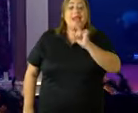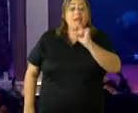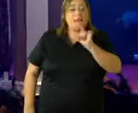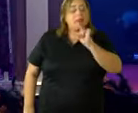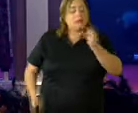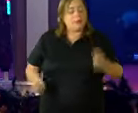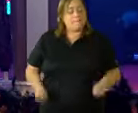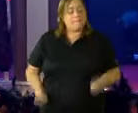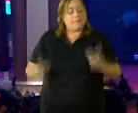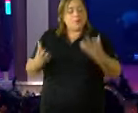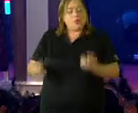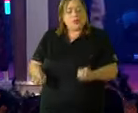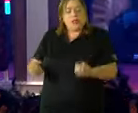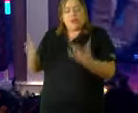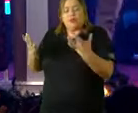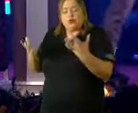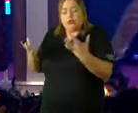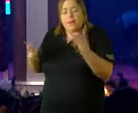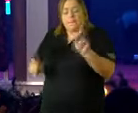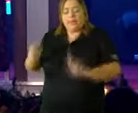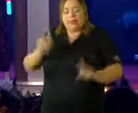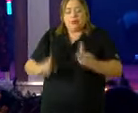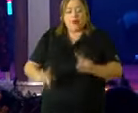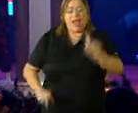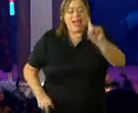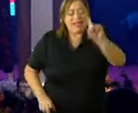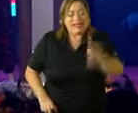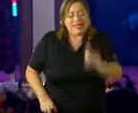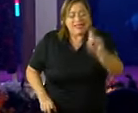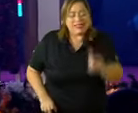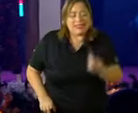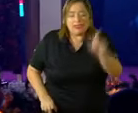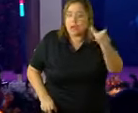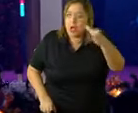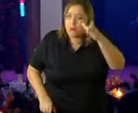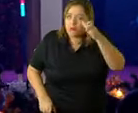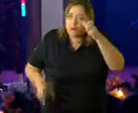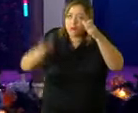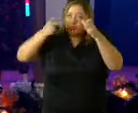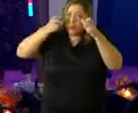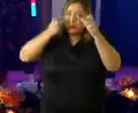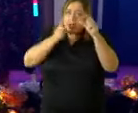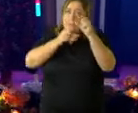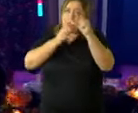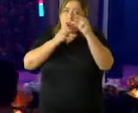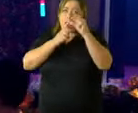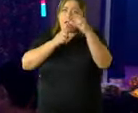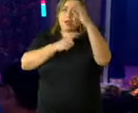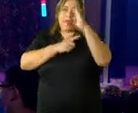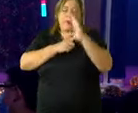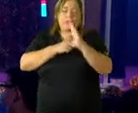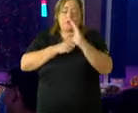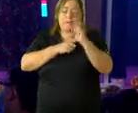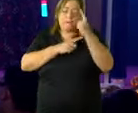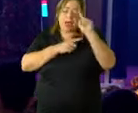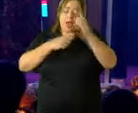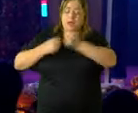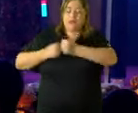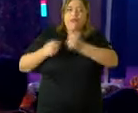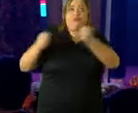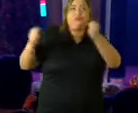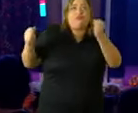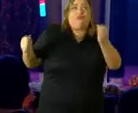salvar. La gente está tan sensible a una palabra tan sencilla, y abren su corazón y se convierten. Este es el